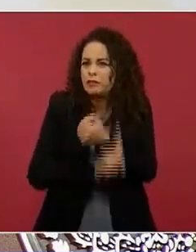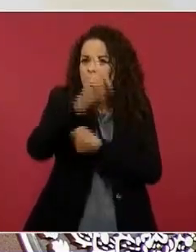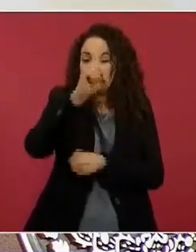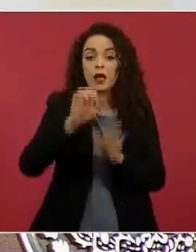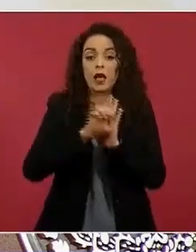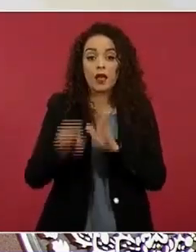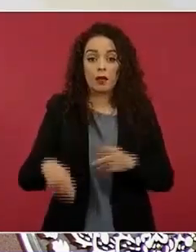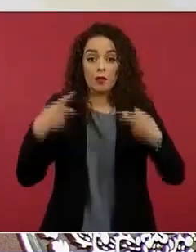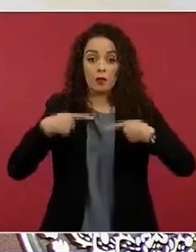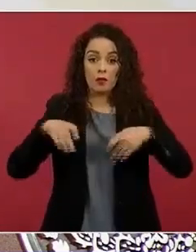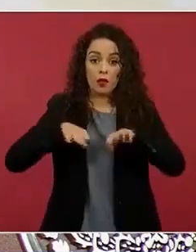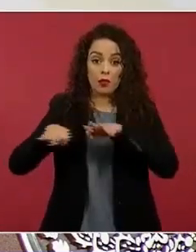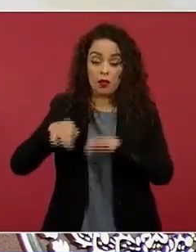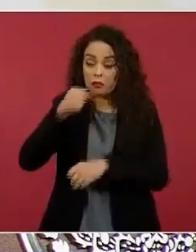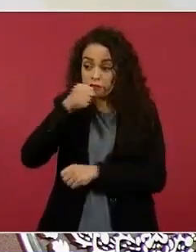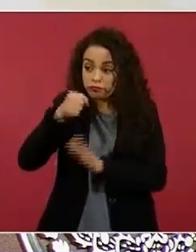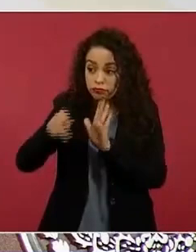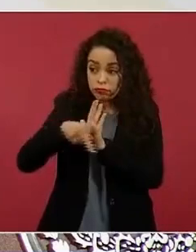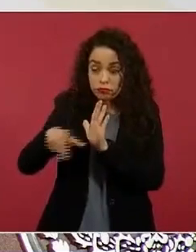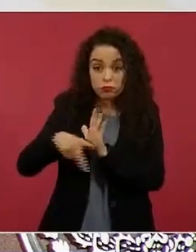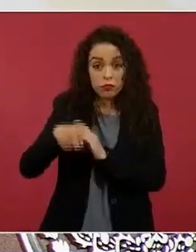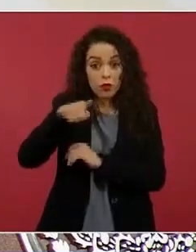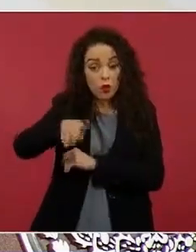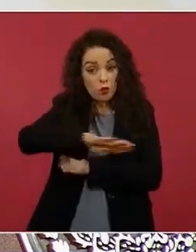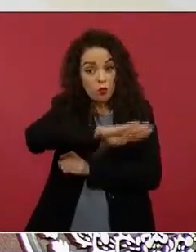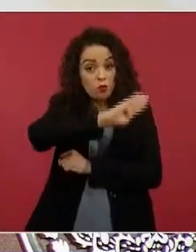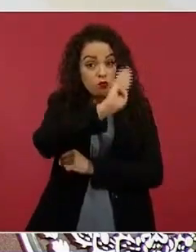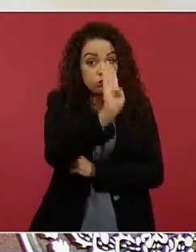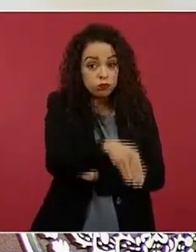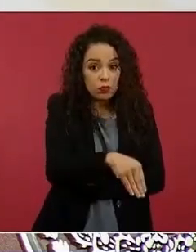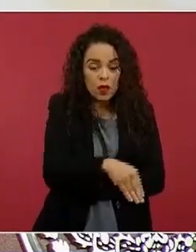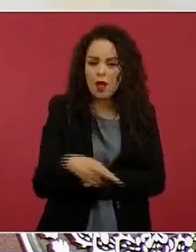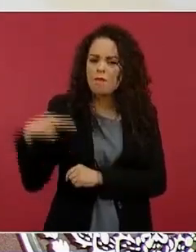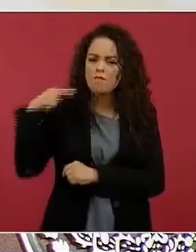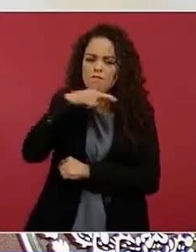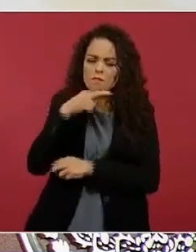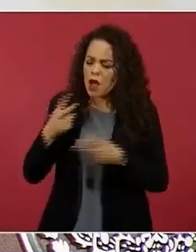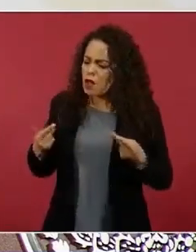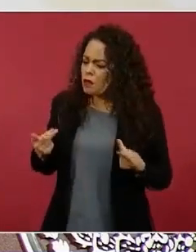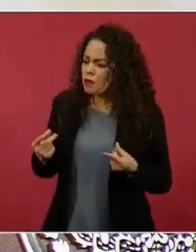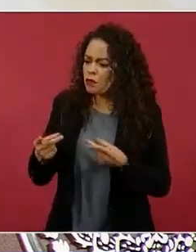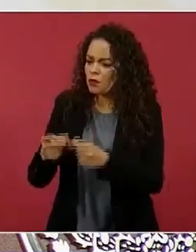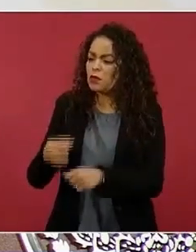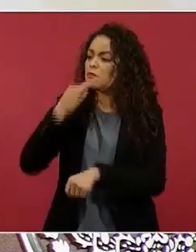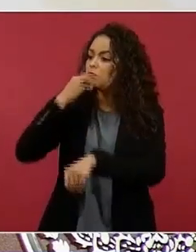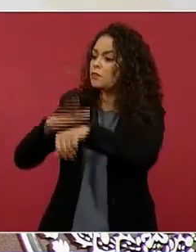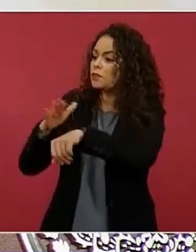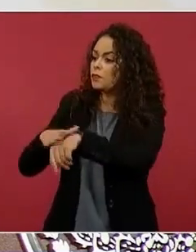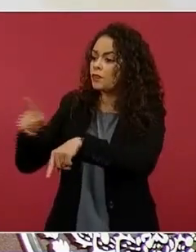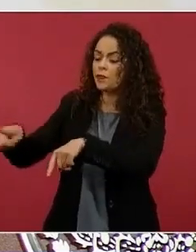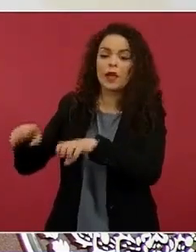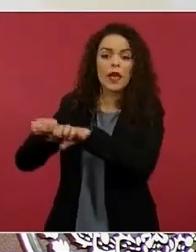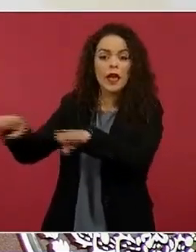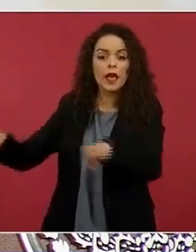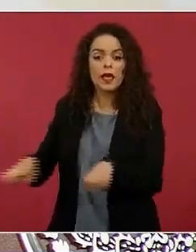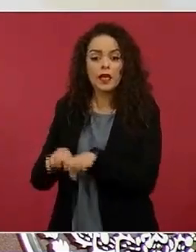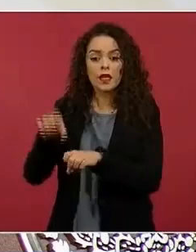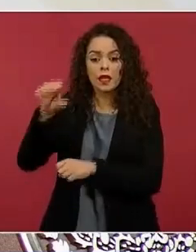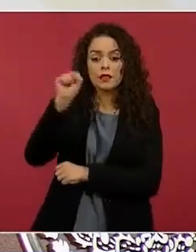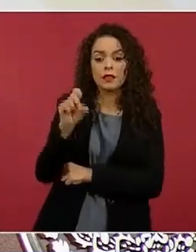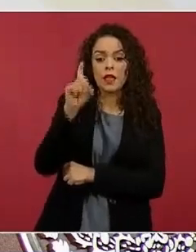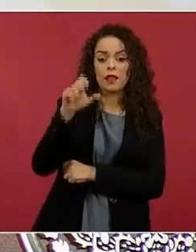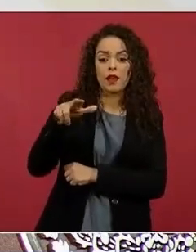periodista, se despliega un equipo por parte de la Secretaría de la Defensa Nacional y de